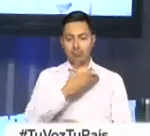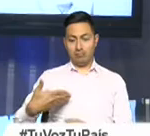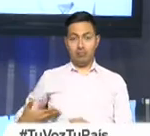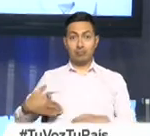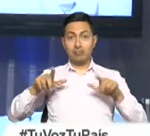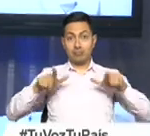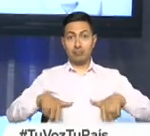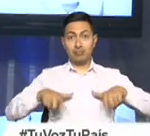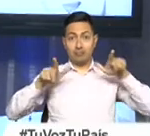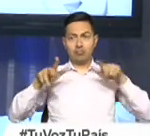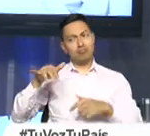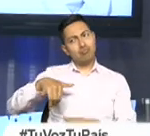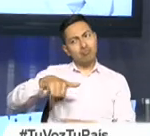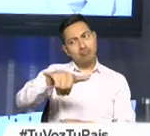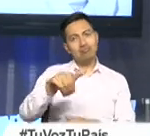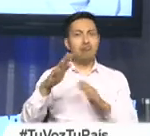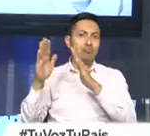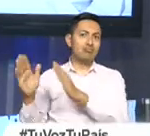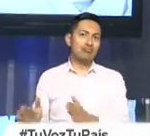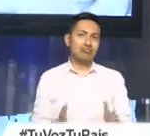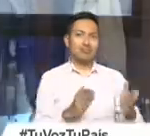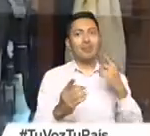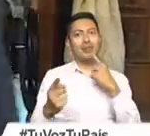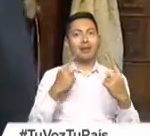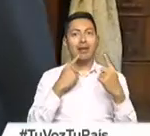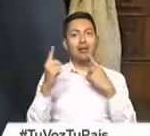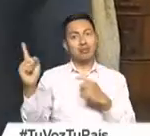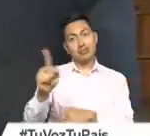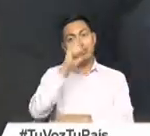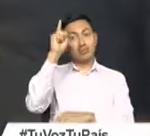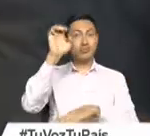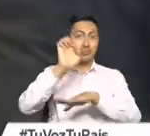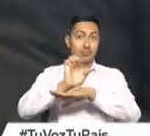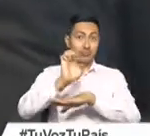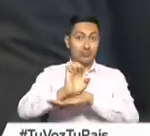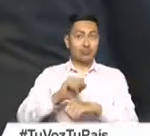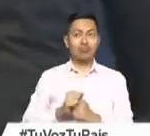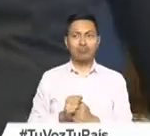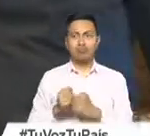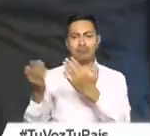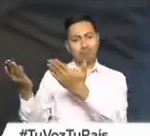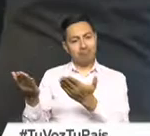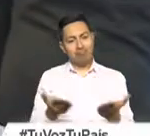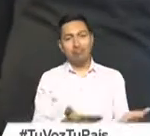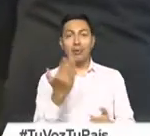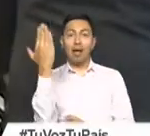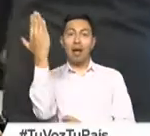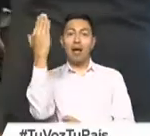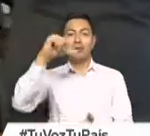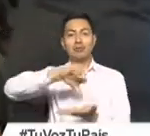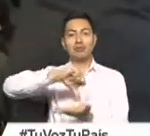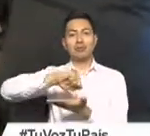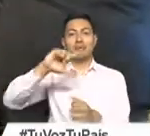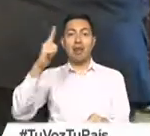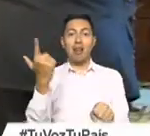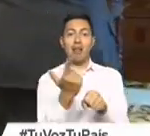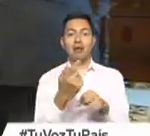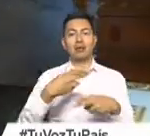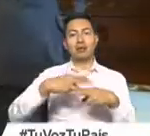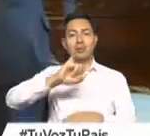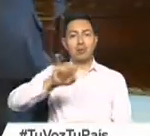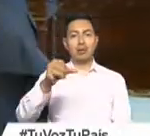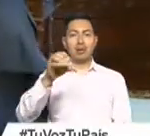Moreno, continuando con su proceso de diálogo nacional, recibió al alcalde de la ciudad de Loja, José Bolívar Castillo,